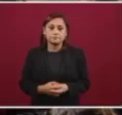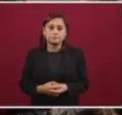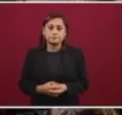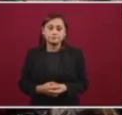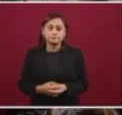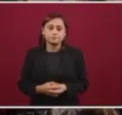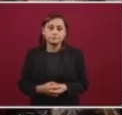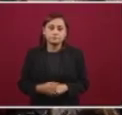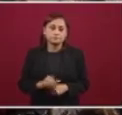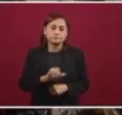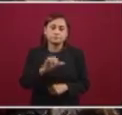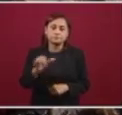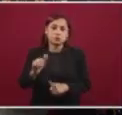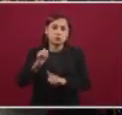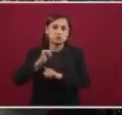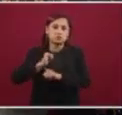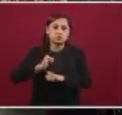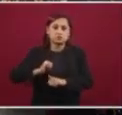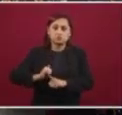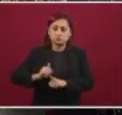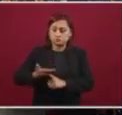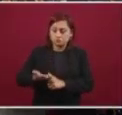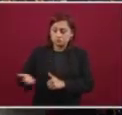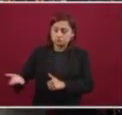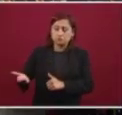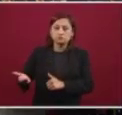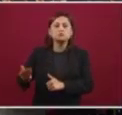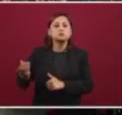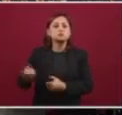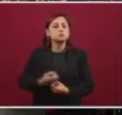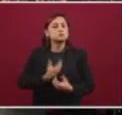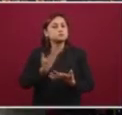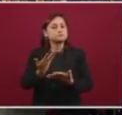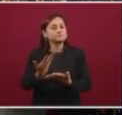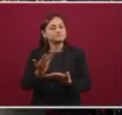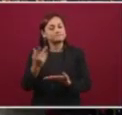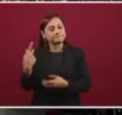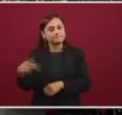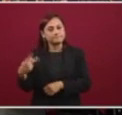las autoridades por sus palabras. Estamos